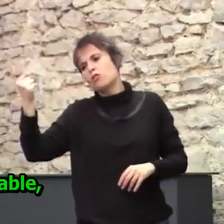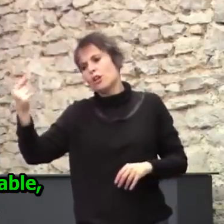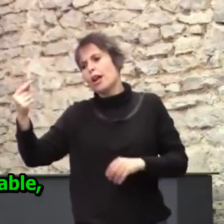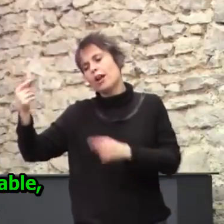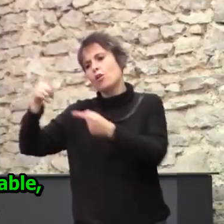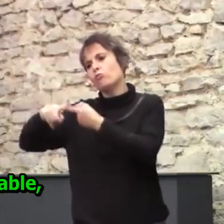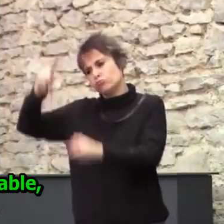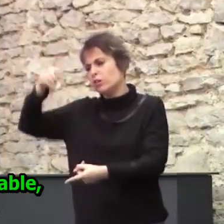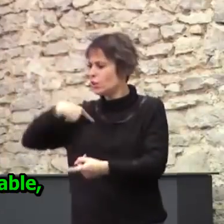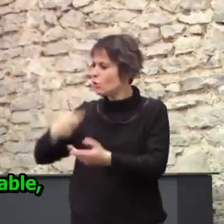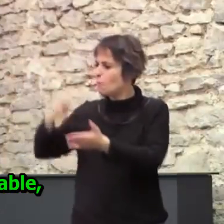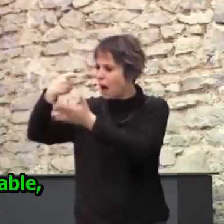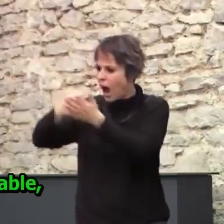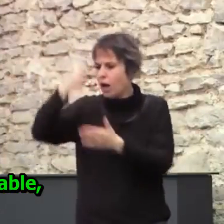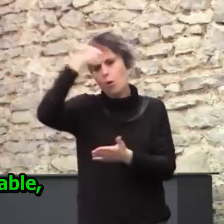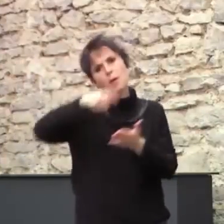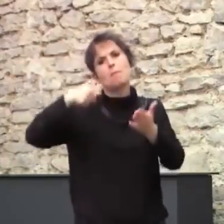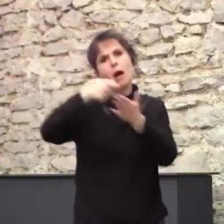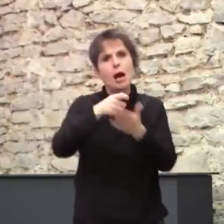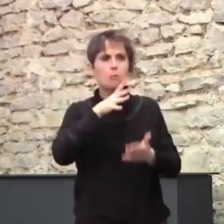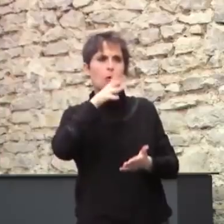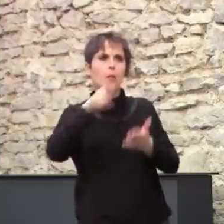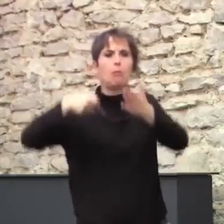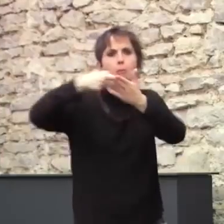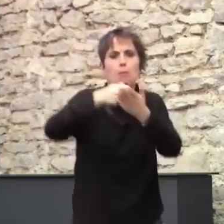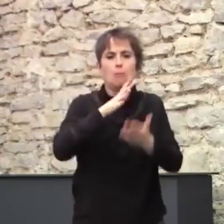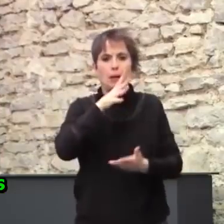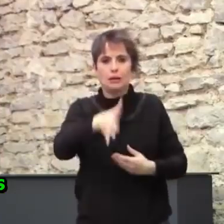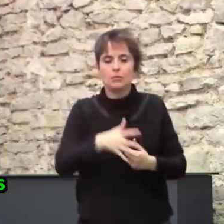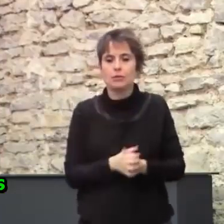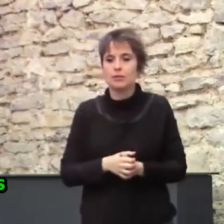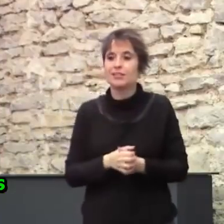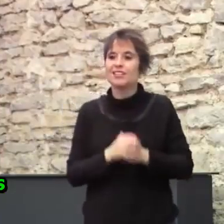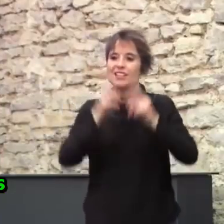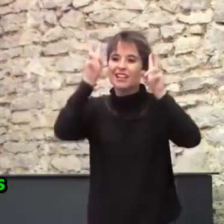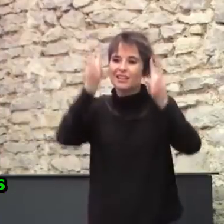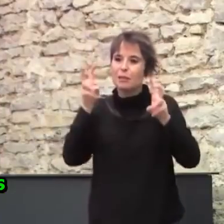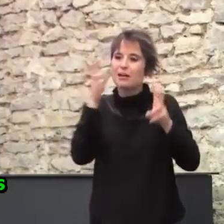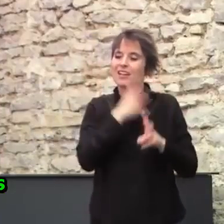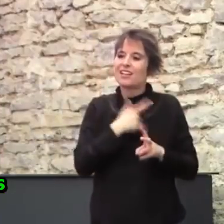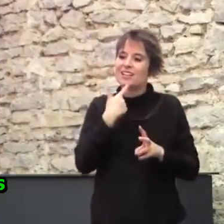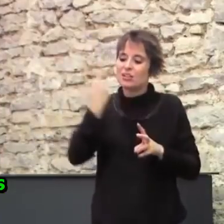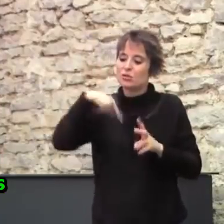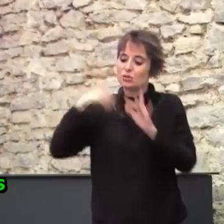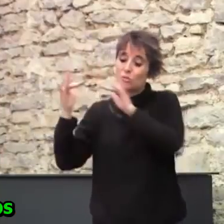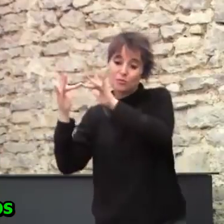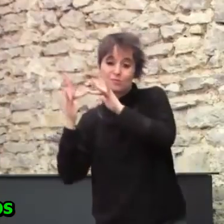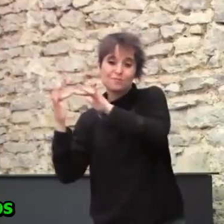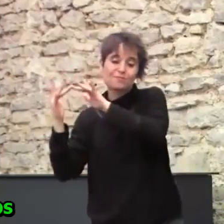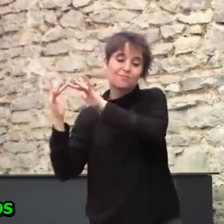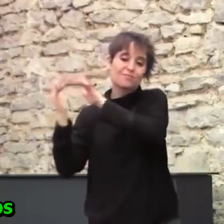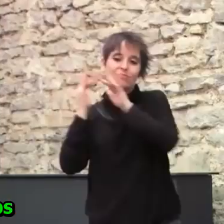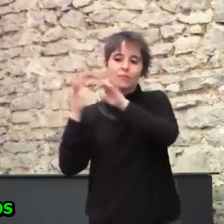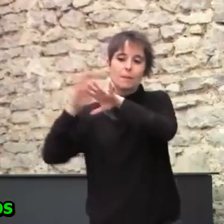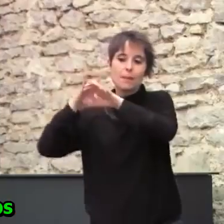¿no? ¿Y por qué tengo yo que pagar? ¿Y por qué tengo yo que tal? El tema es que nuestras relaciones están configuradas para